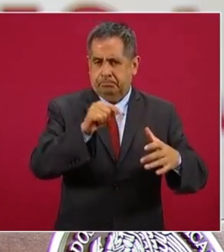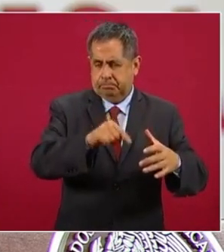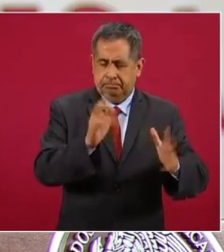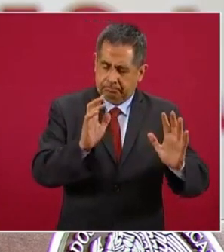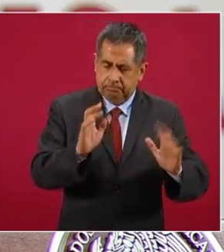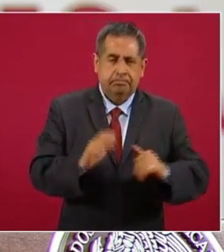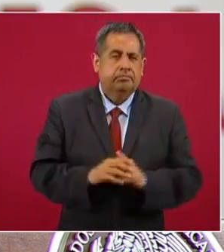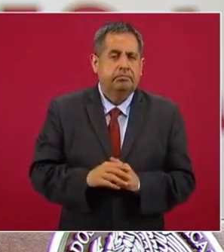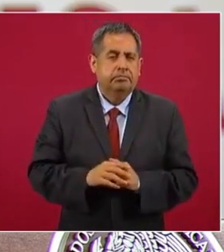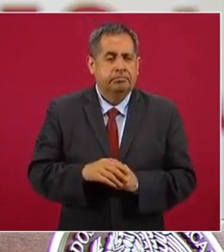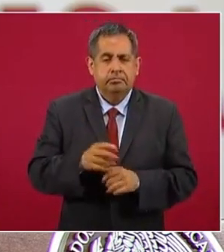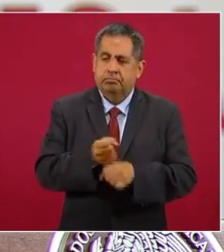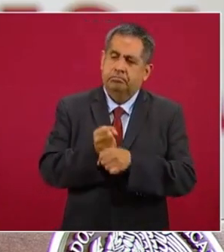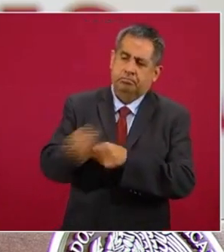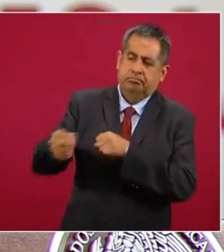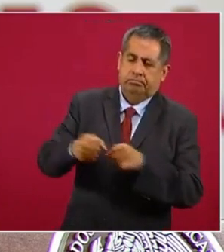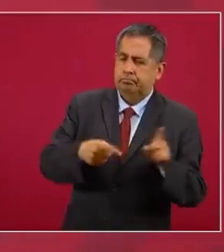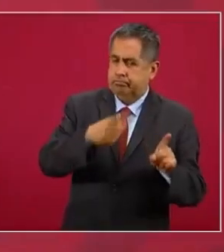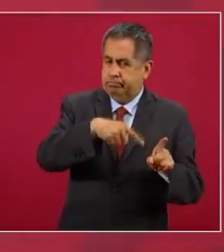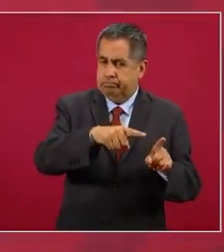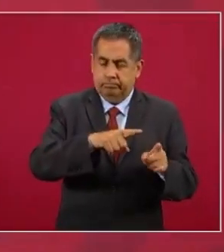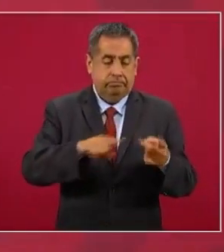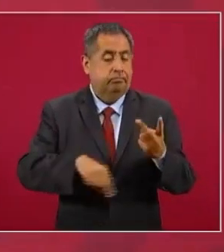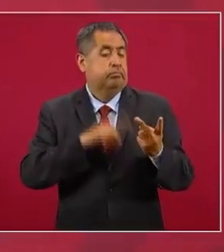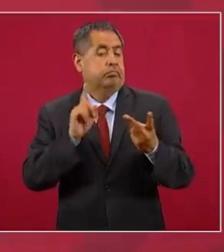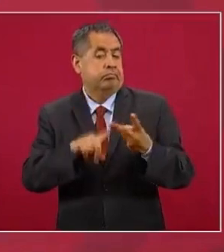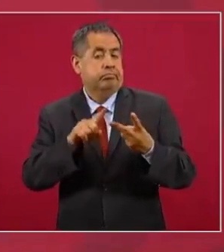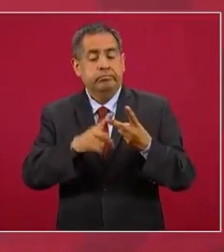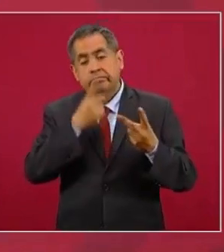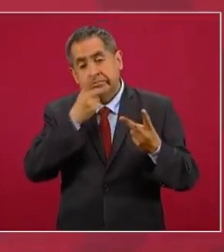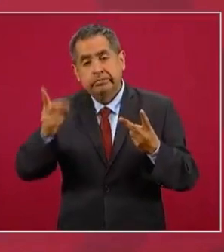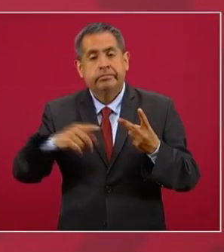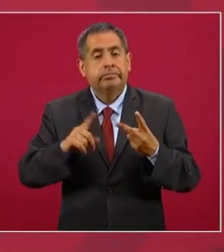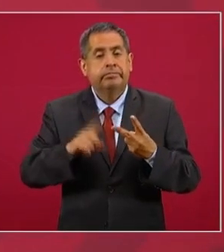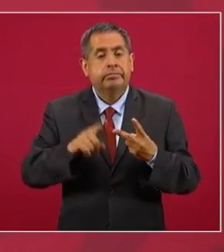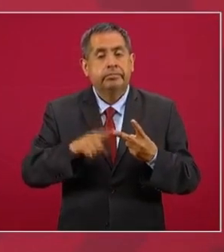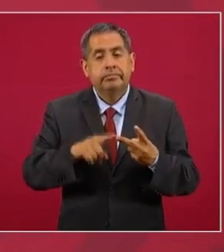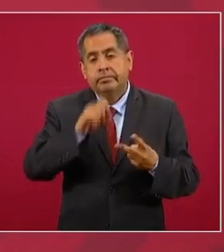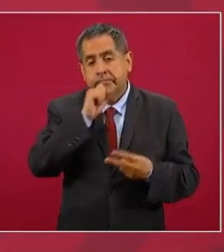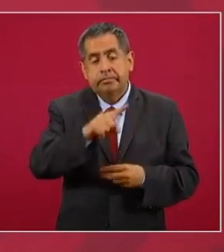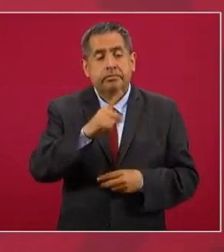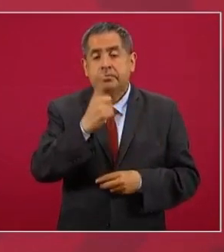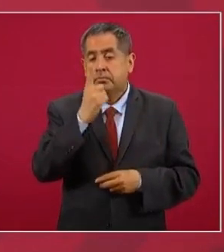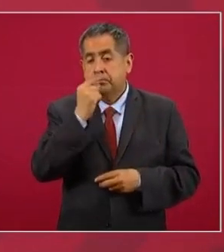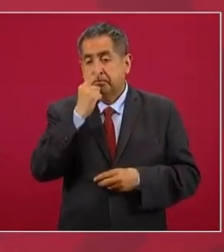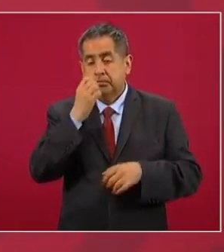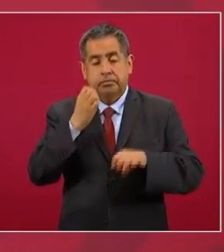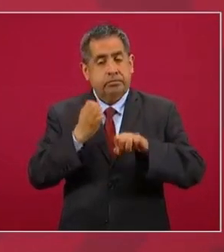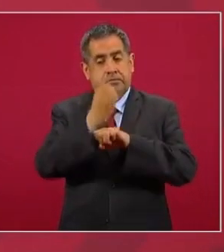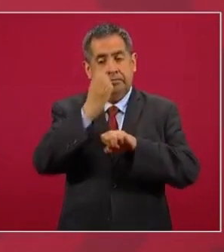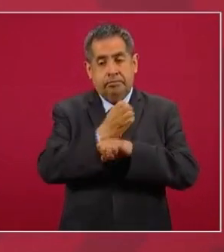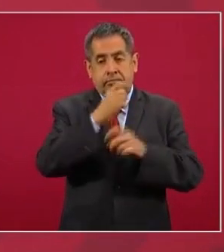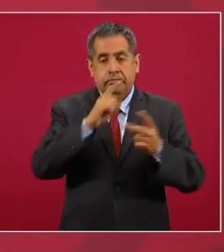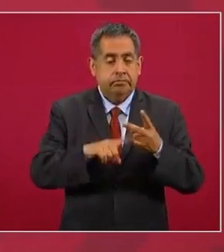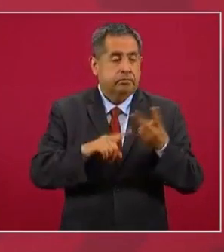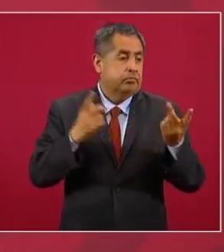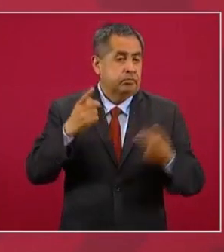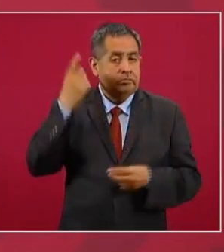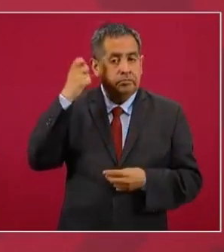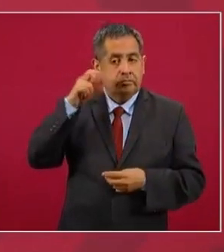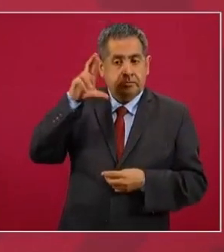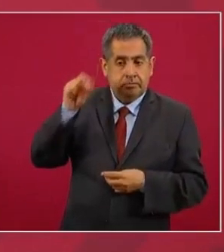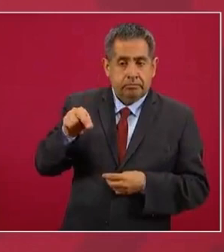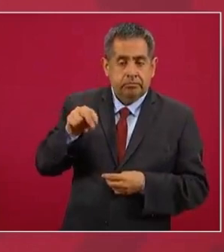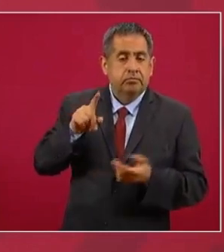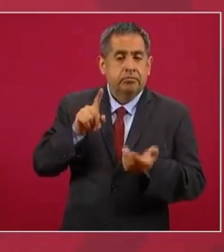esta agresión. Y la otra versión es que fue la policía estatal y que en Quintana Roo hay